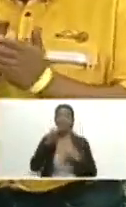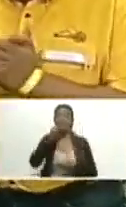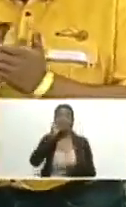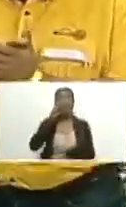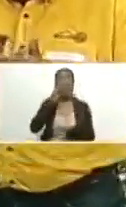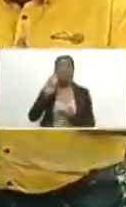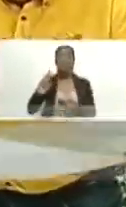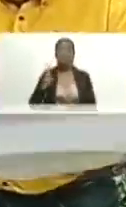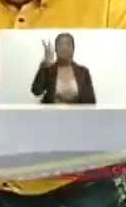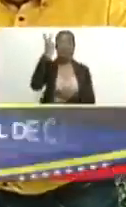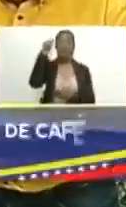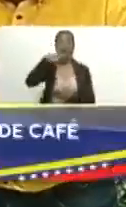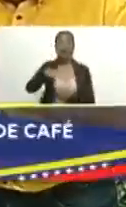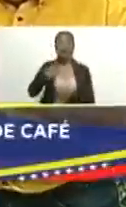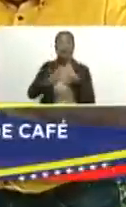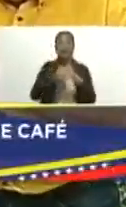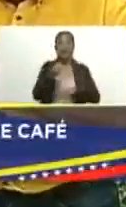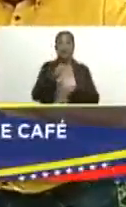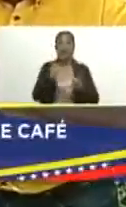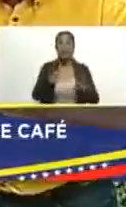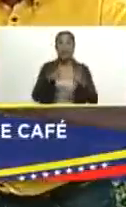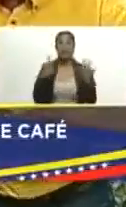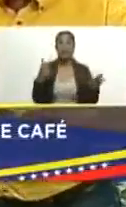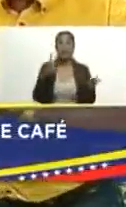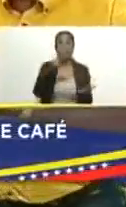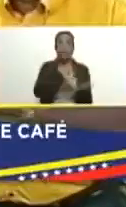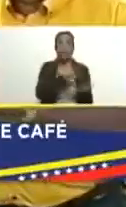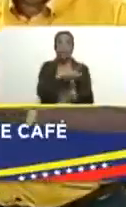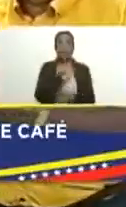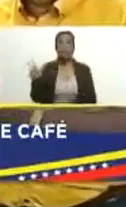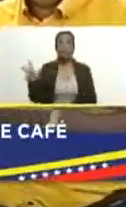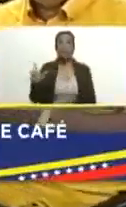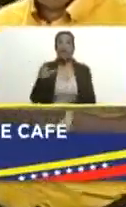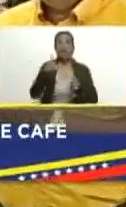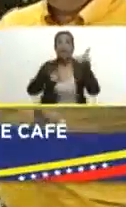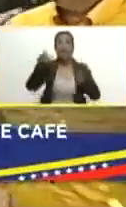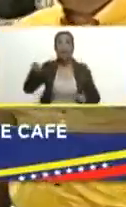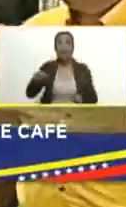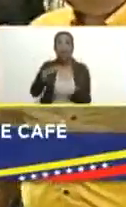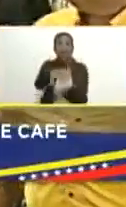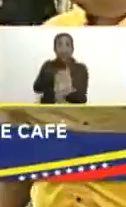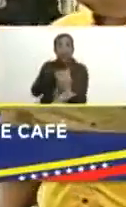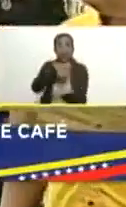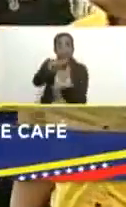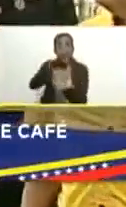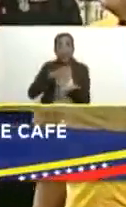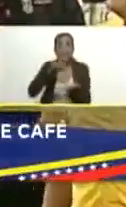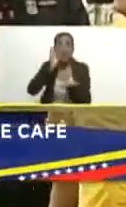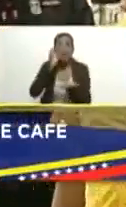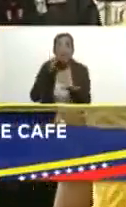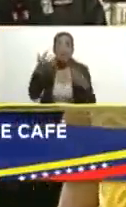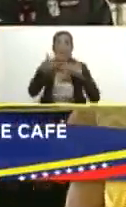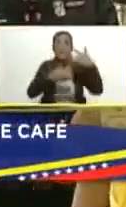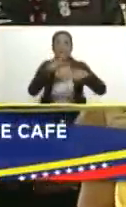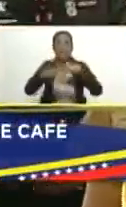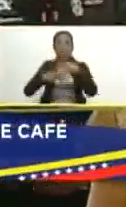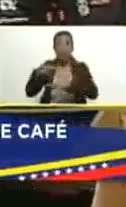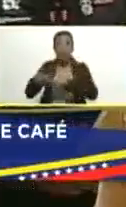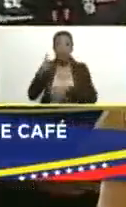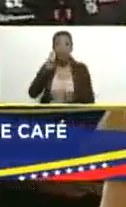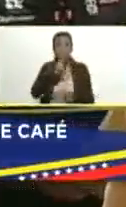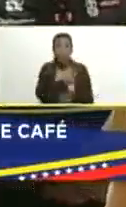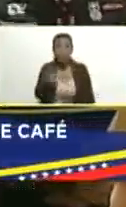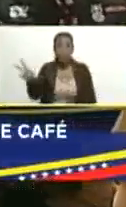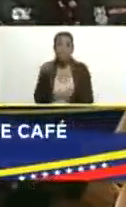expositores, a todos los productores, a los cafeceros y cafeceras. Venimos a ver